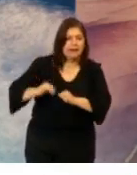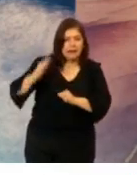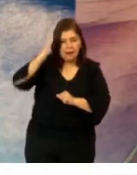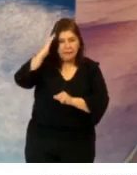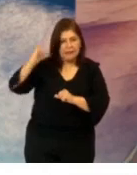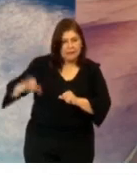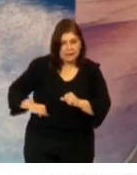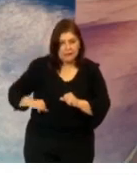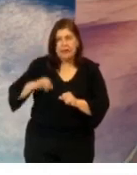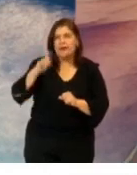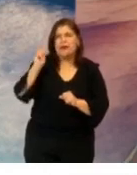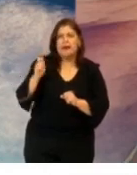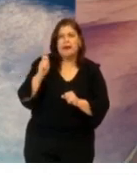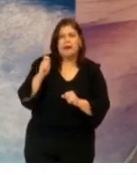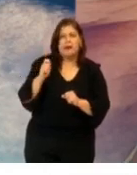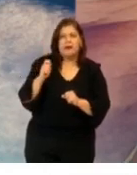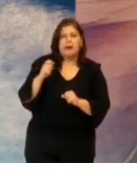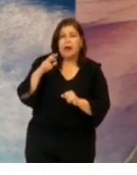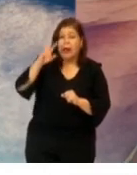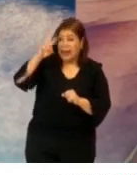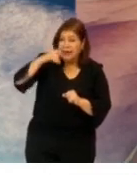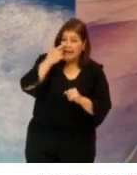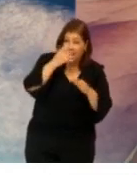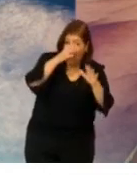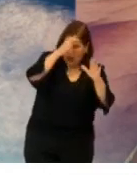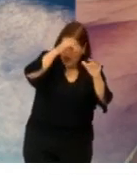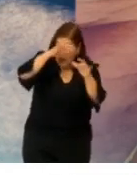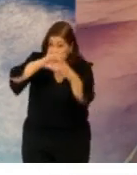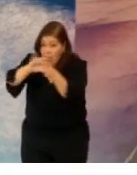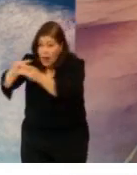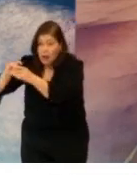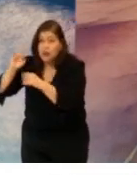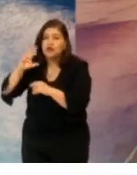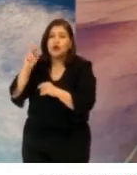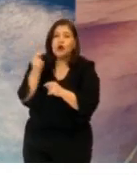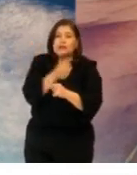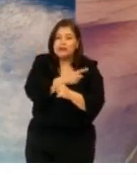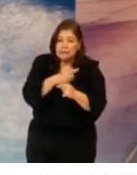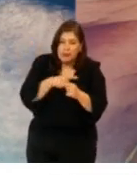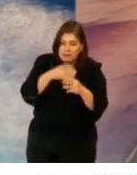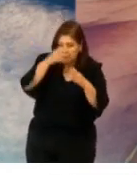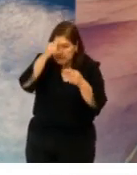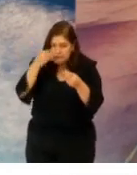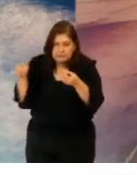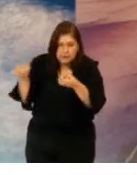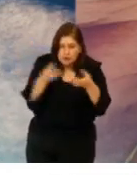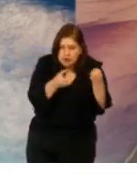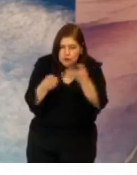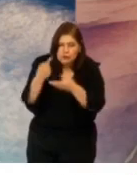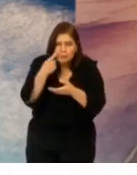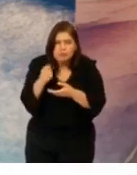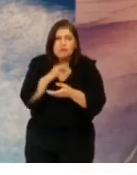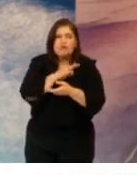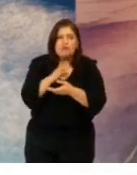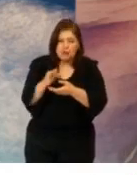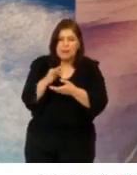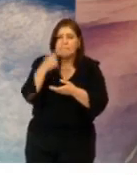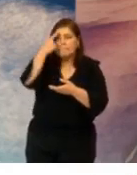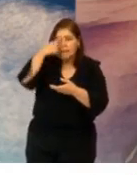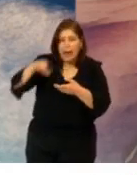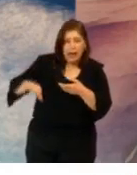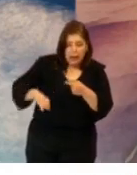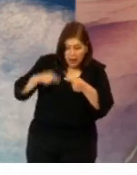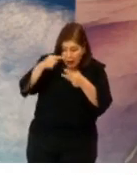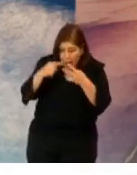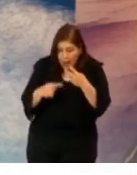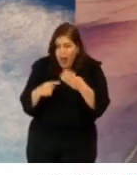al consenso. En Colombia no queremos el consenso, queremos la convergencia de intereses, porque la convergencia de intereses nos permite a los